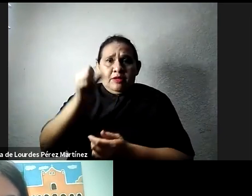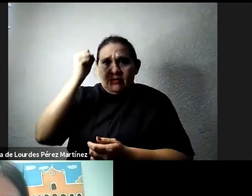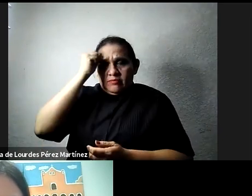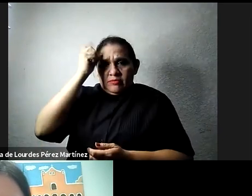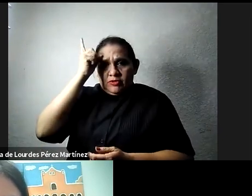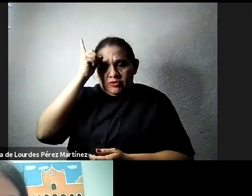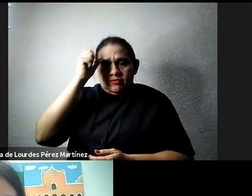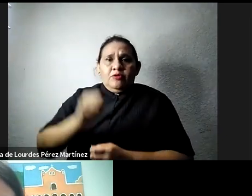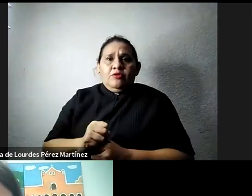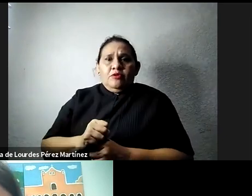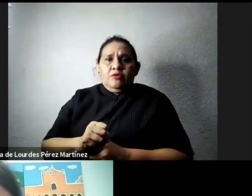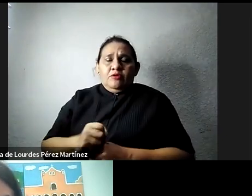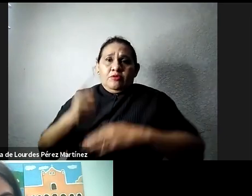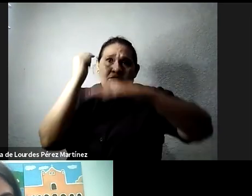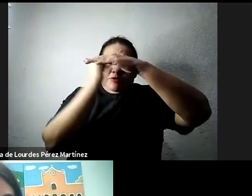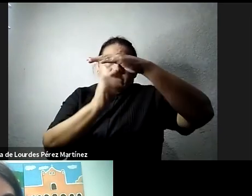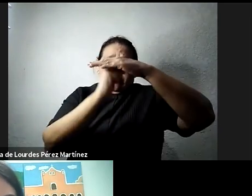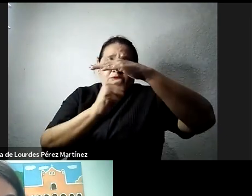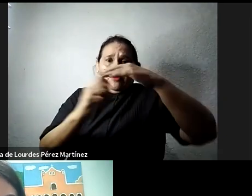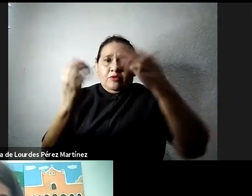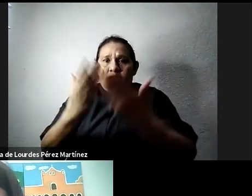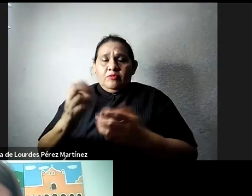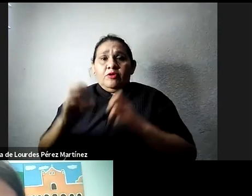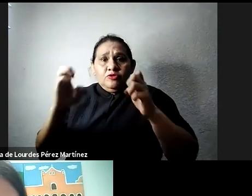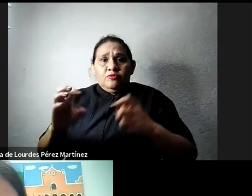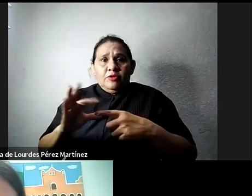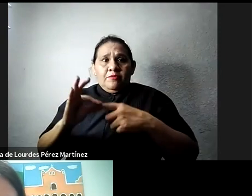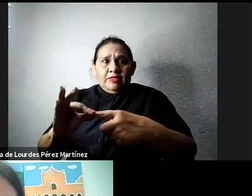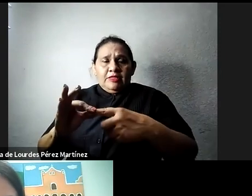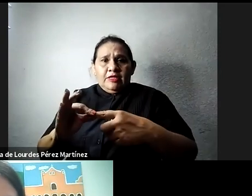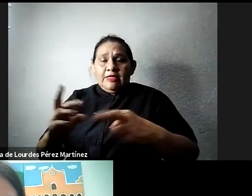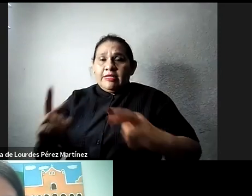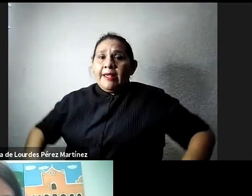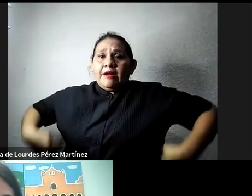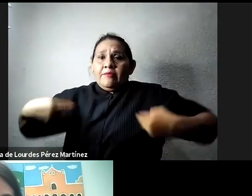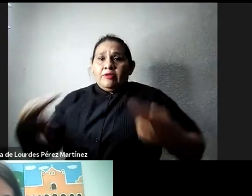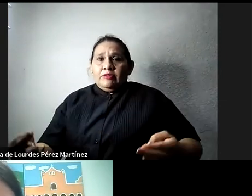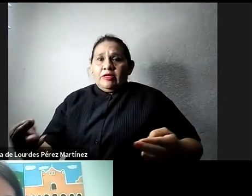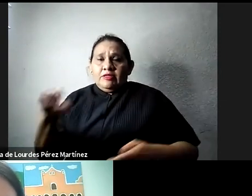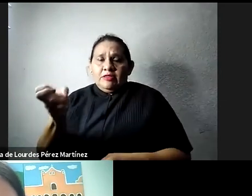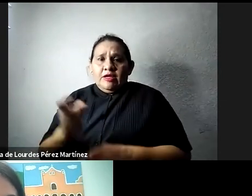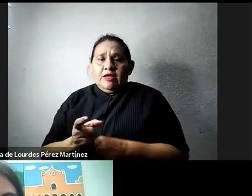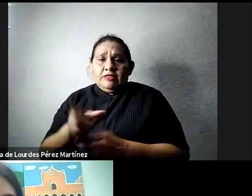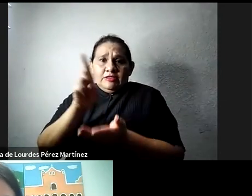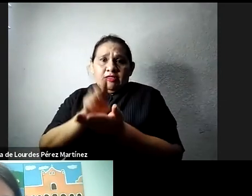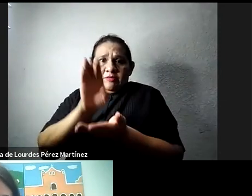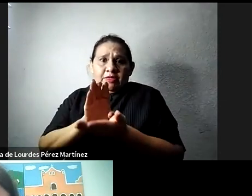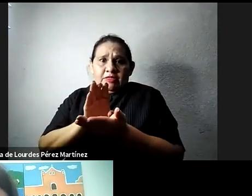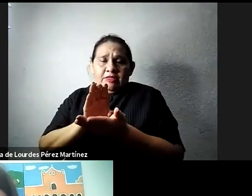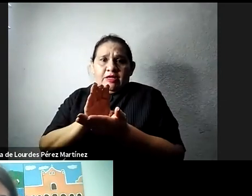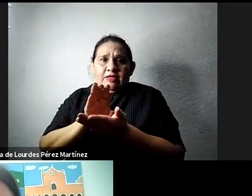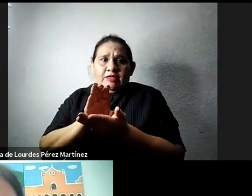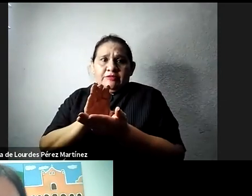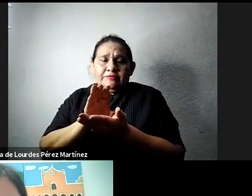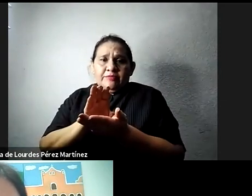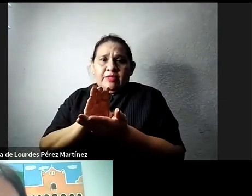¿no? En los talleres que se impartieron, pues estuvieron presentes representantes de estos tipos de discapacidad,